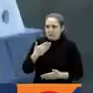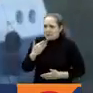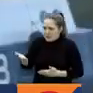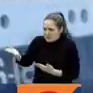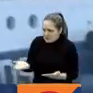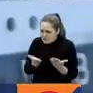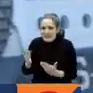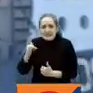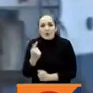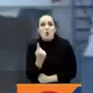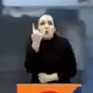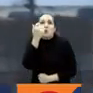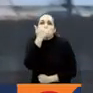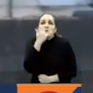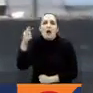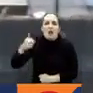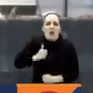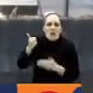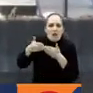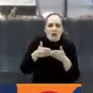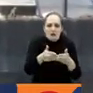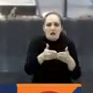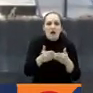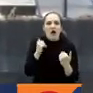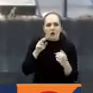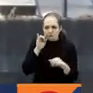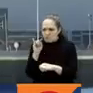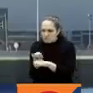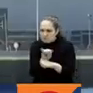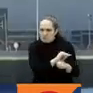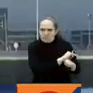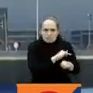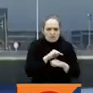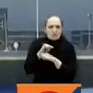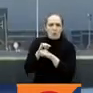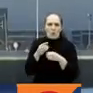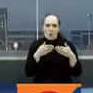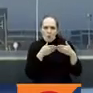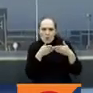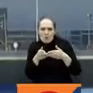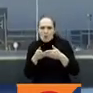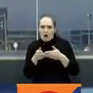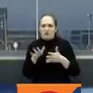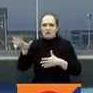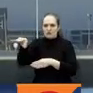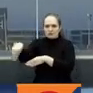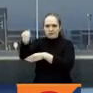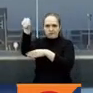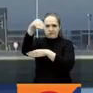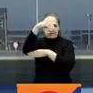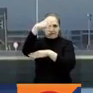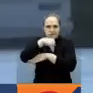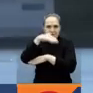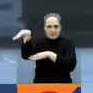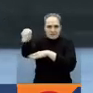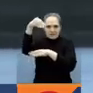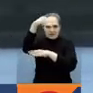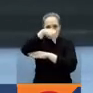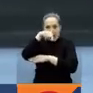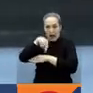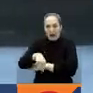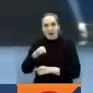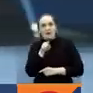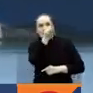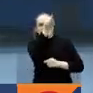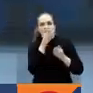barcos. Se esperan controles más exigentes a productos ingleses en los puertos e incluso la reducción del servicio energético a la parte del